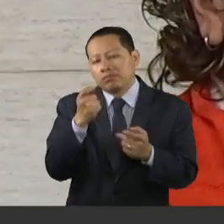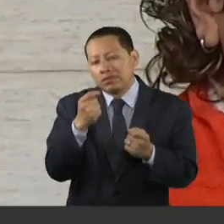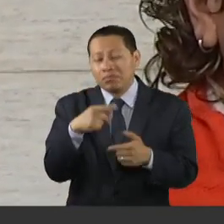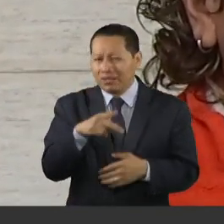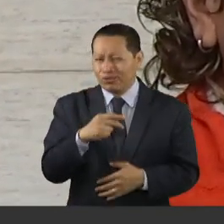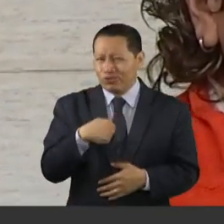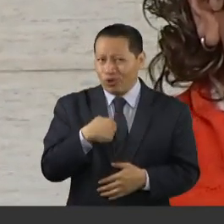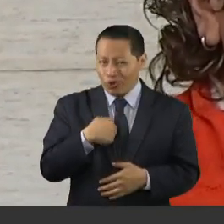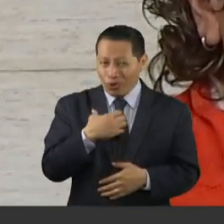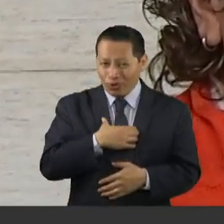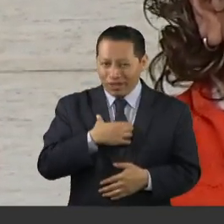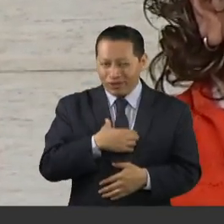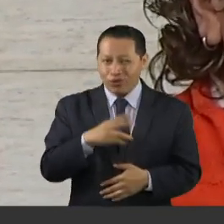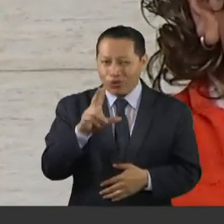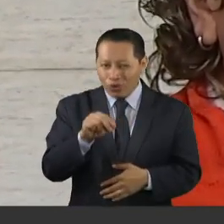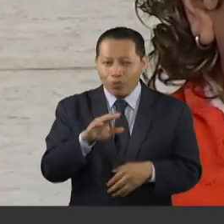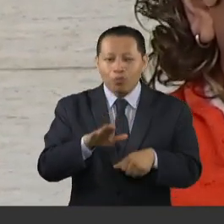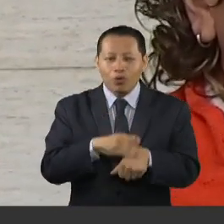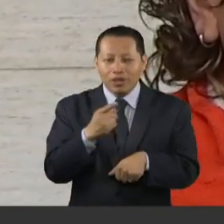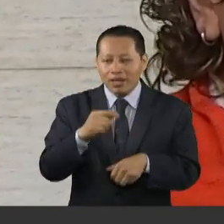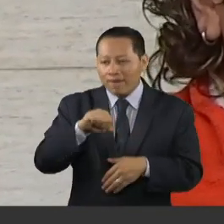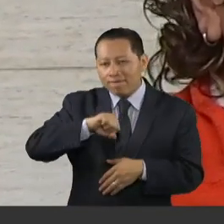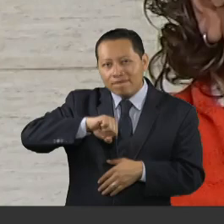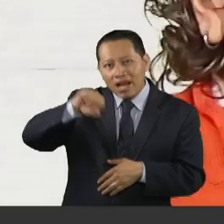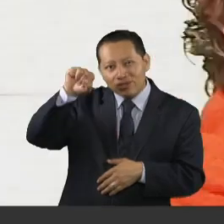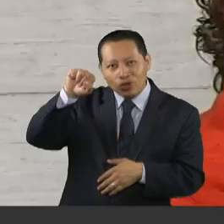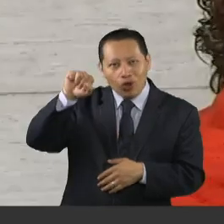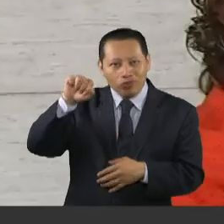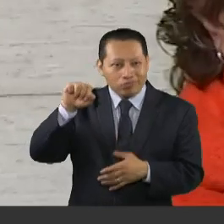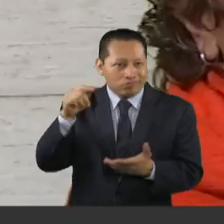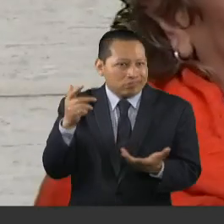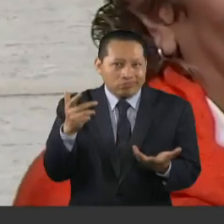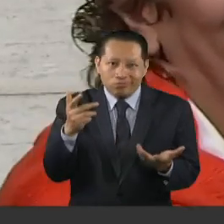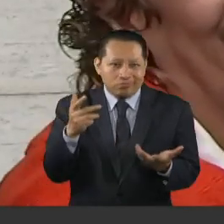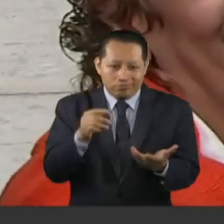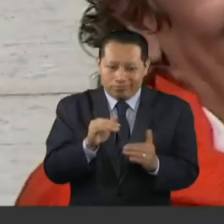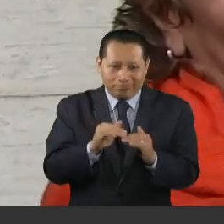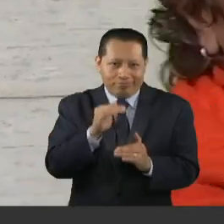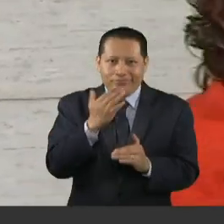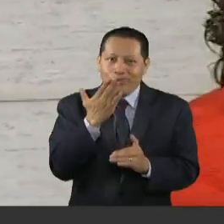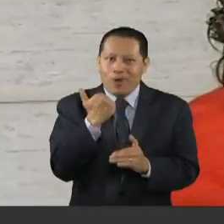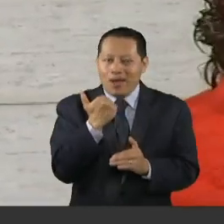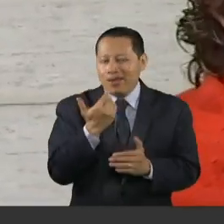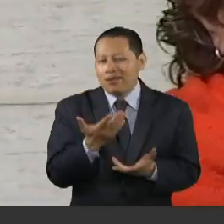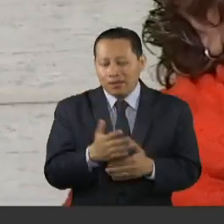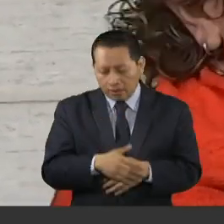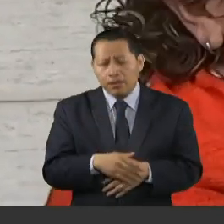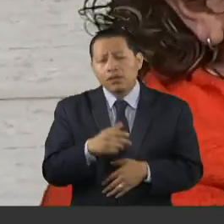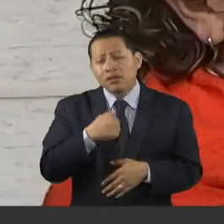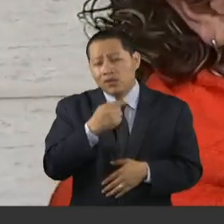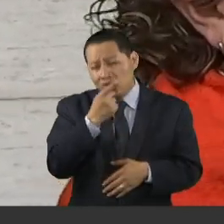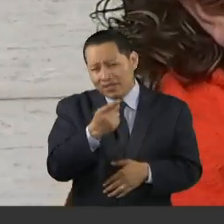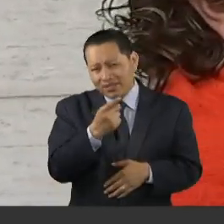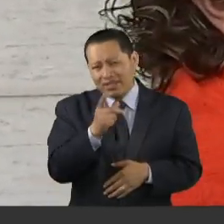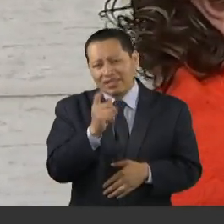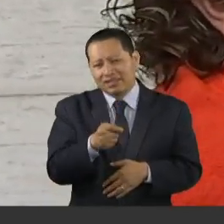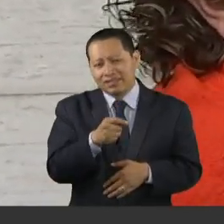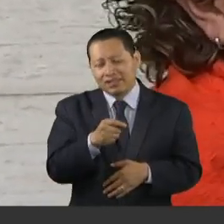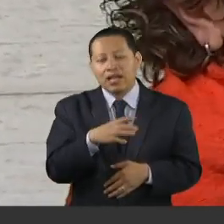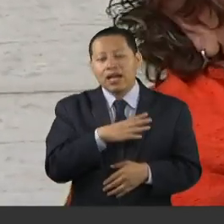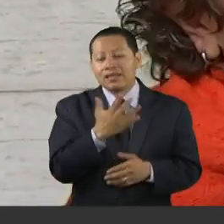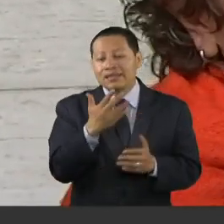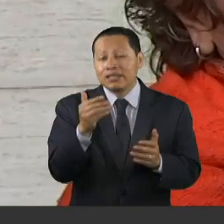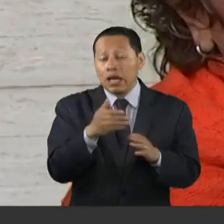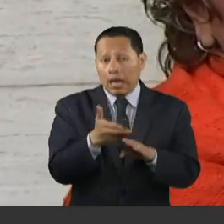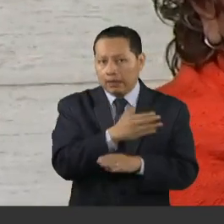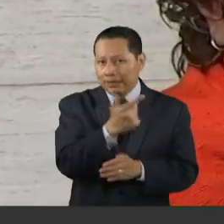deja gusto porque si si le restamos la inflación pues prácticamente no fue nada si te estoy diciendo que que que Ya bajaron cinco mil millones o sea de